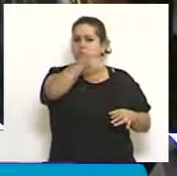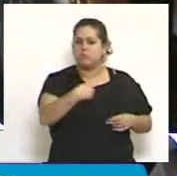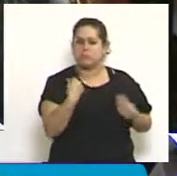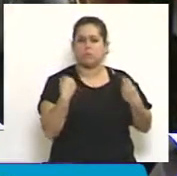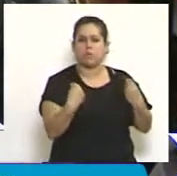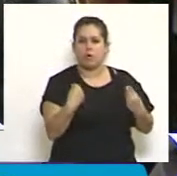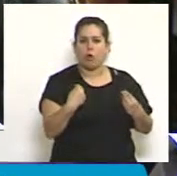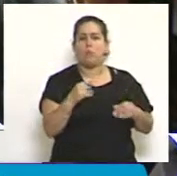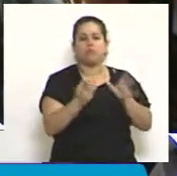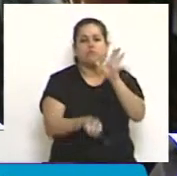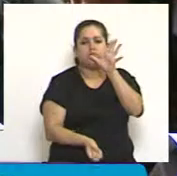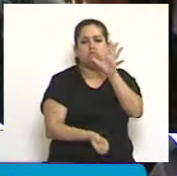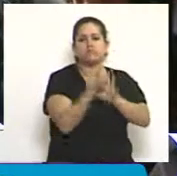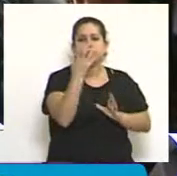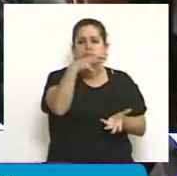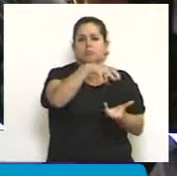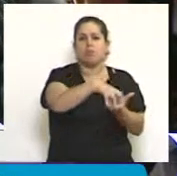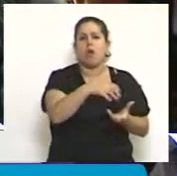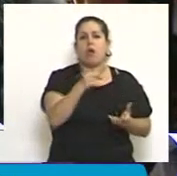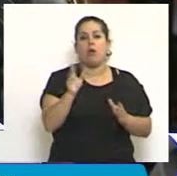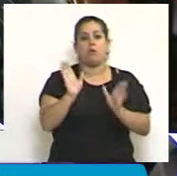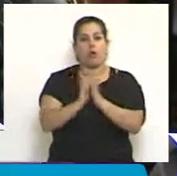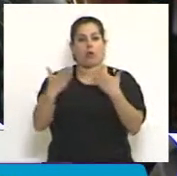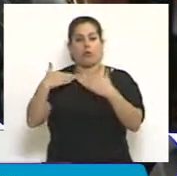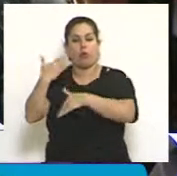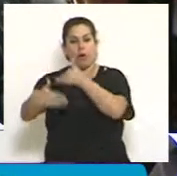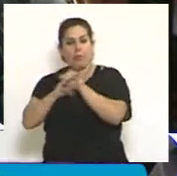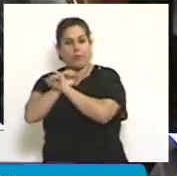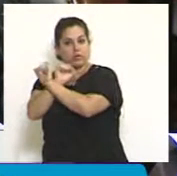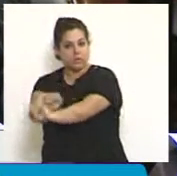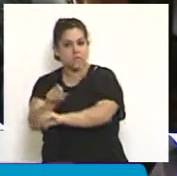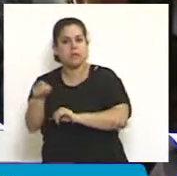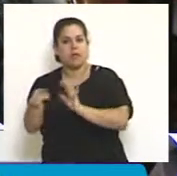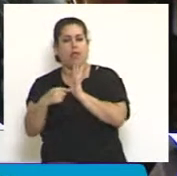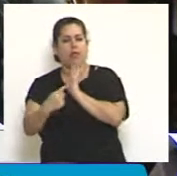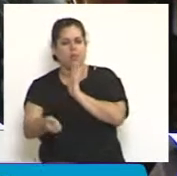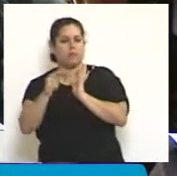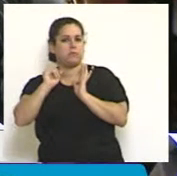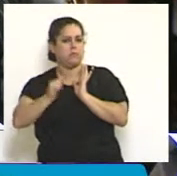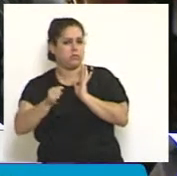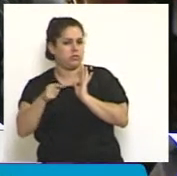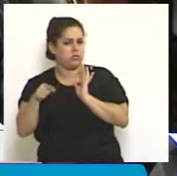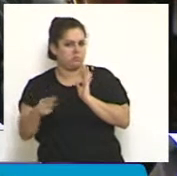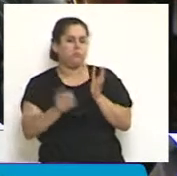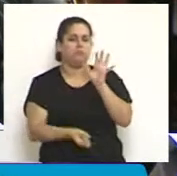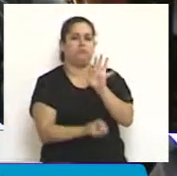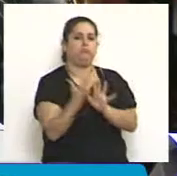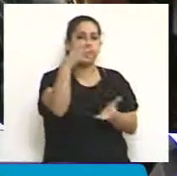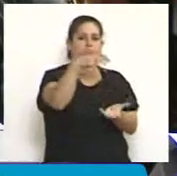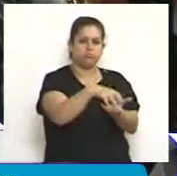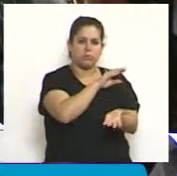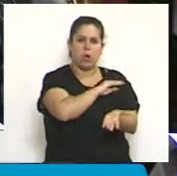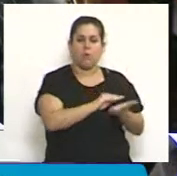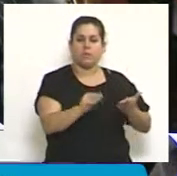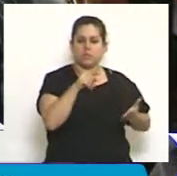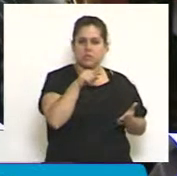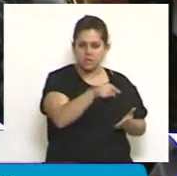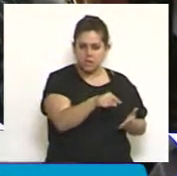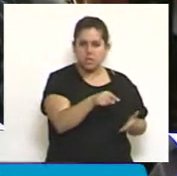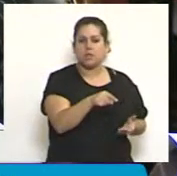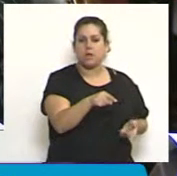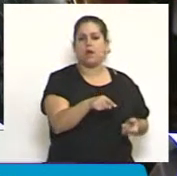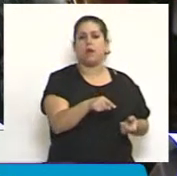53 del Código Procesal Penal de la Nación respecto a decisiones de los juzgados nacionales de garantías de adolescentes y de